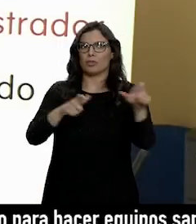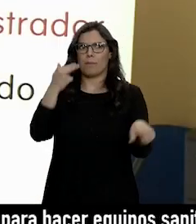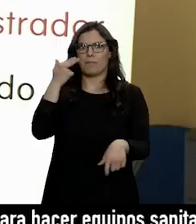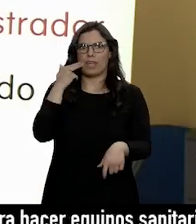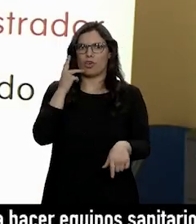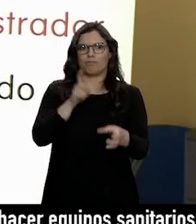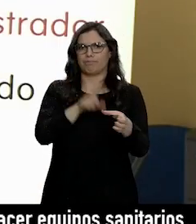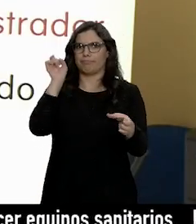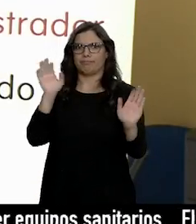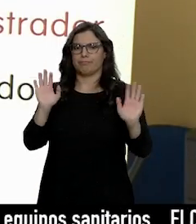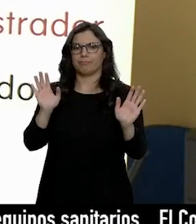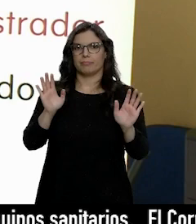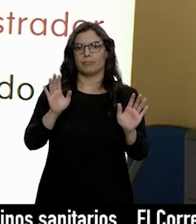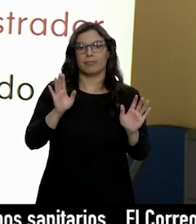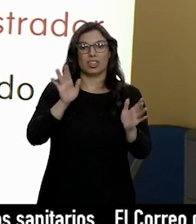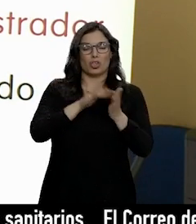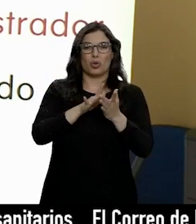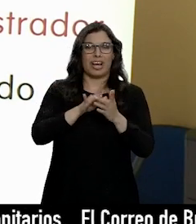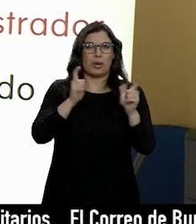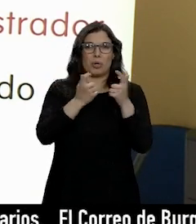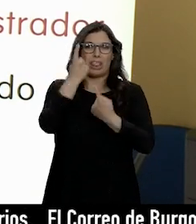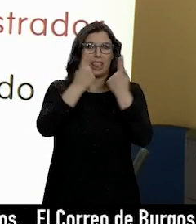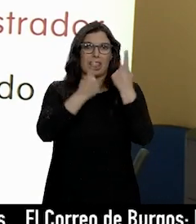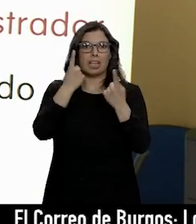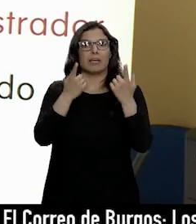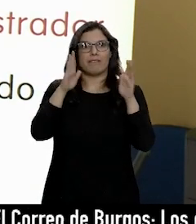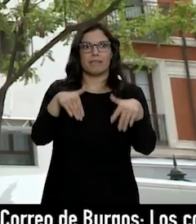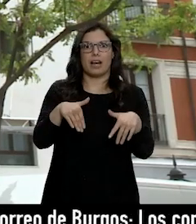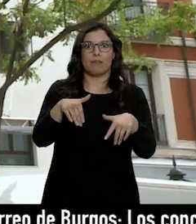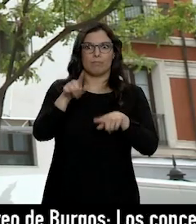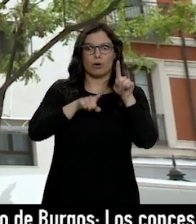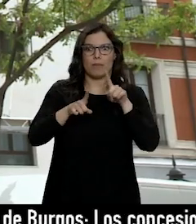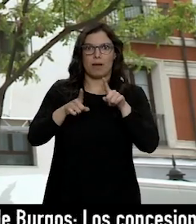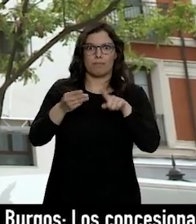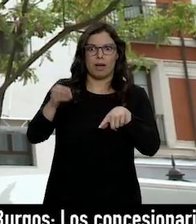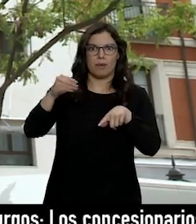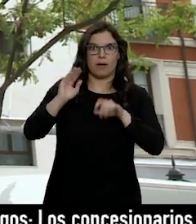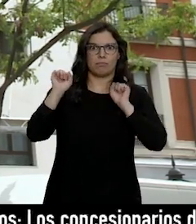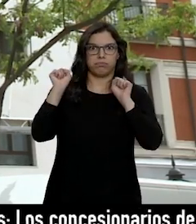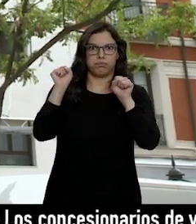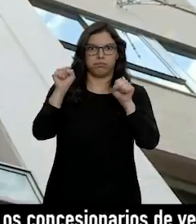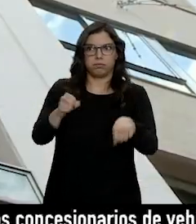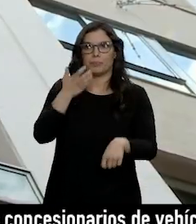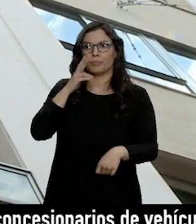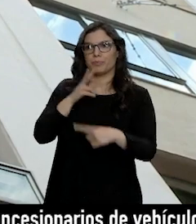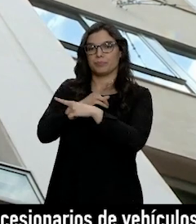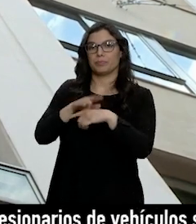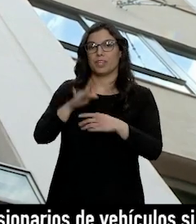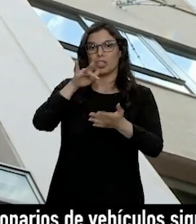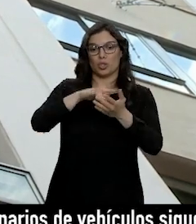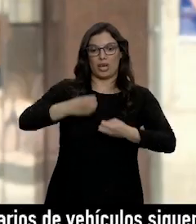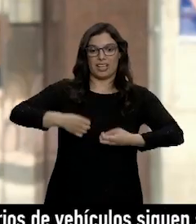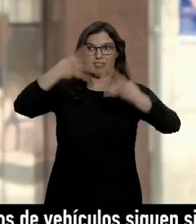muy poquitas las que se han celebrado y se nos van acumulando problemas. Problemas como los que tuvieron aquí. Se